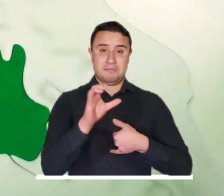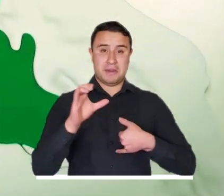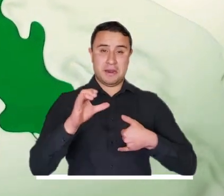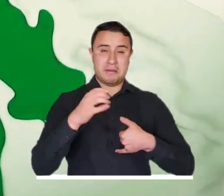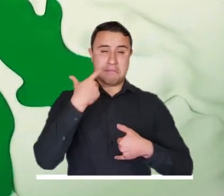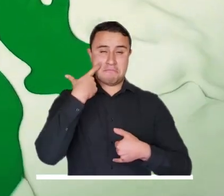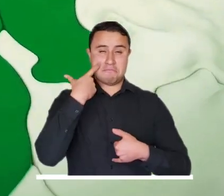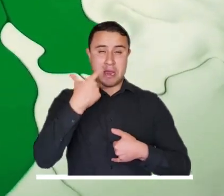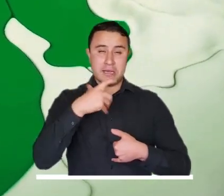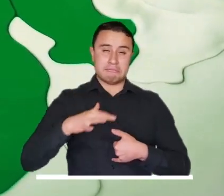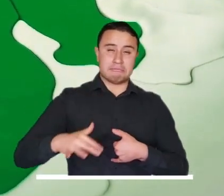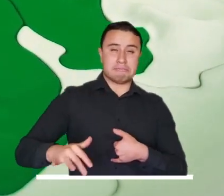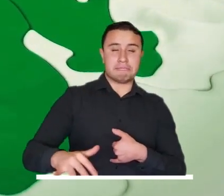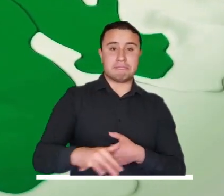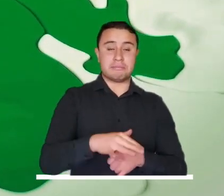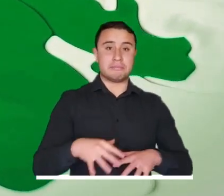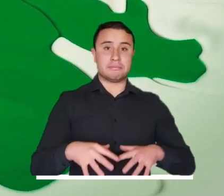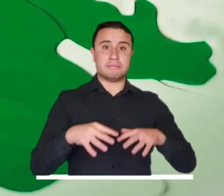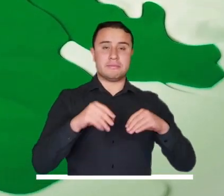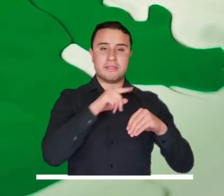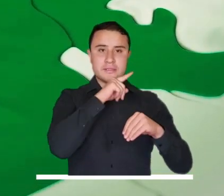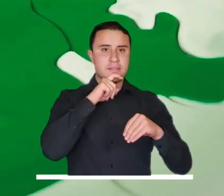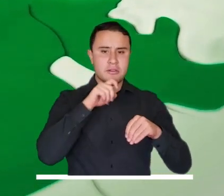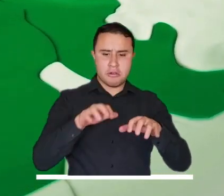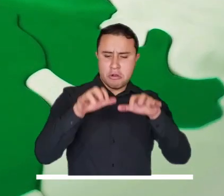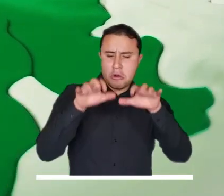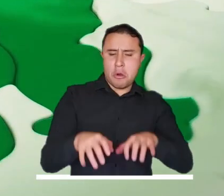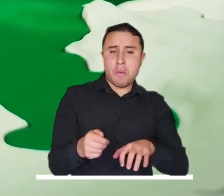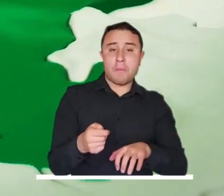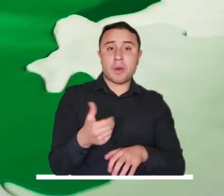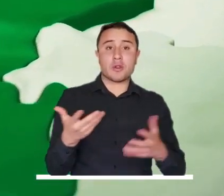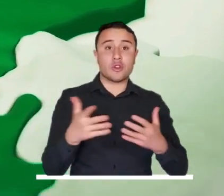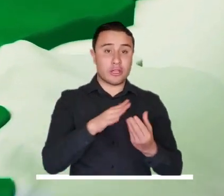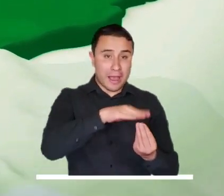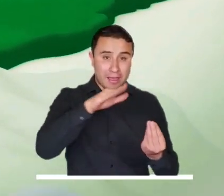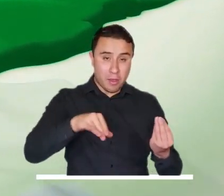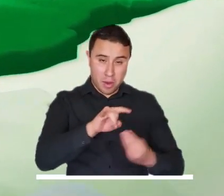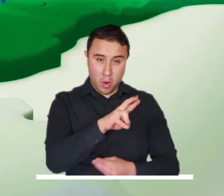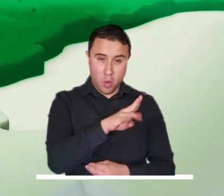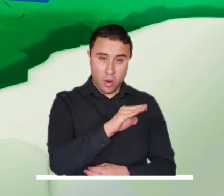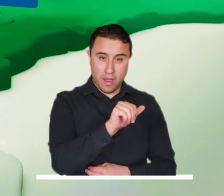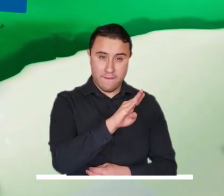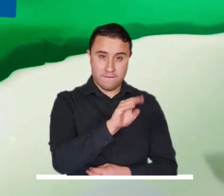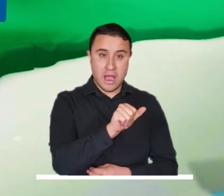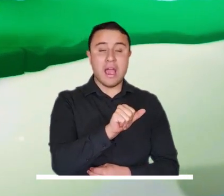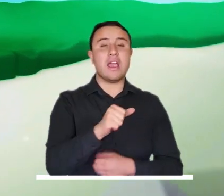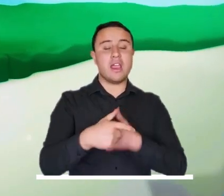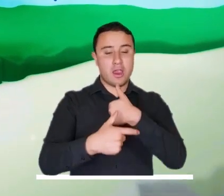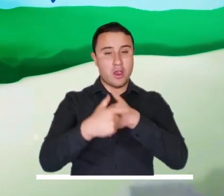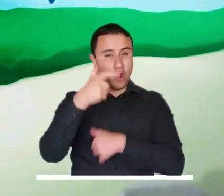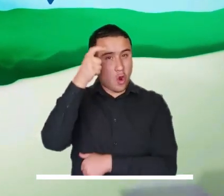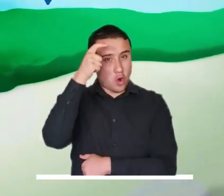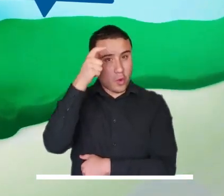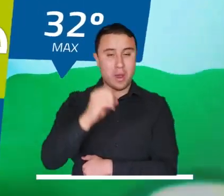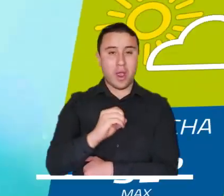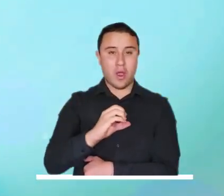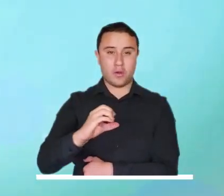El Caribe se espera predominio de tiempo seco con lluvias ligeras en sectores de Urabá antioqueño y occidente de Córdoba.